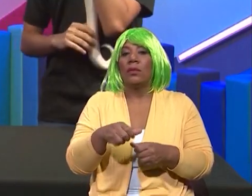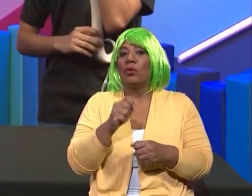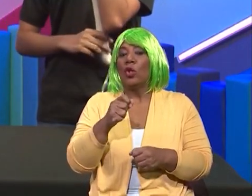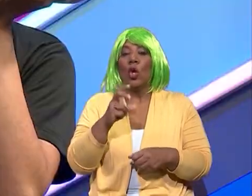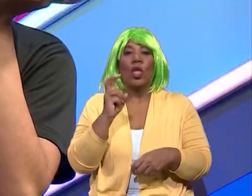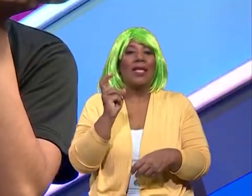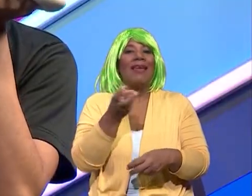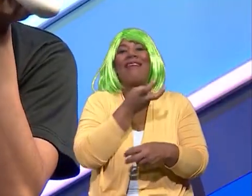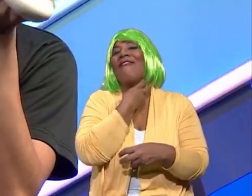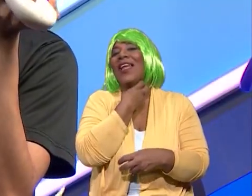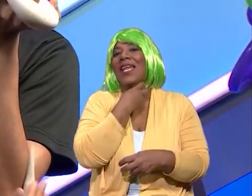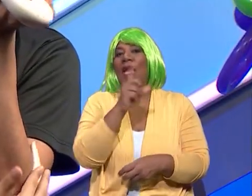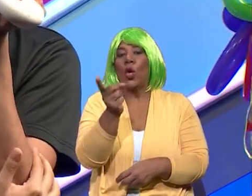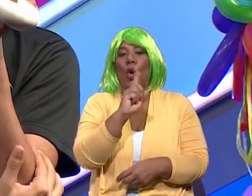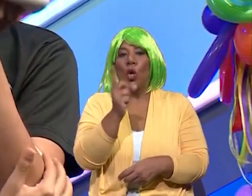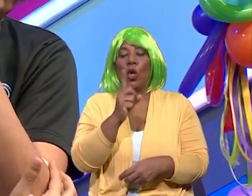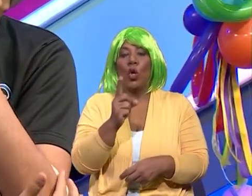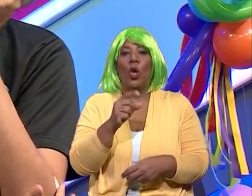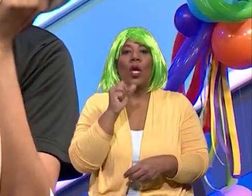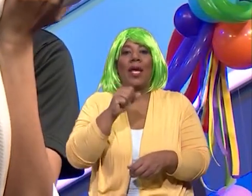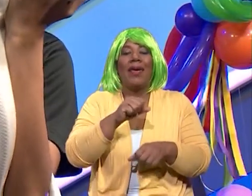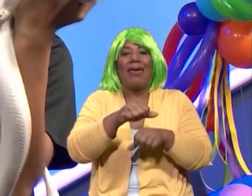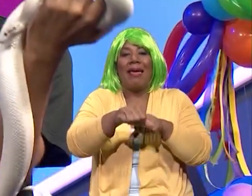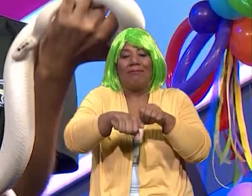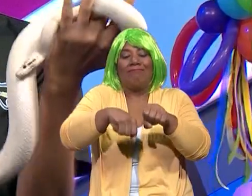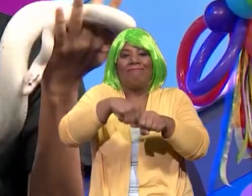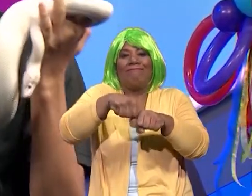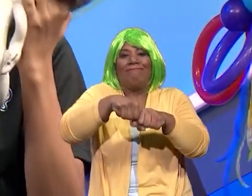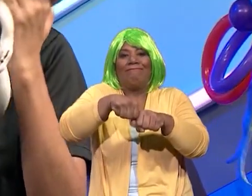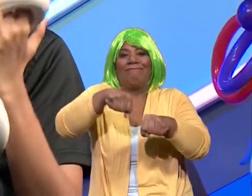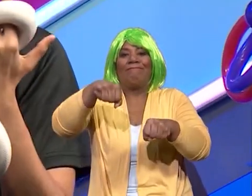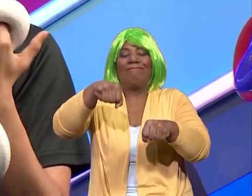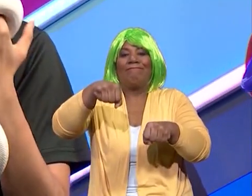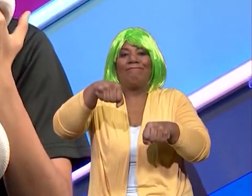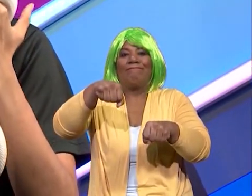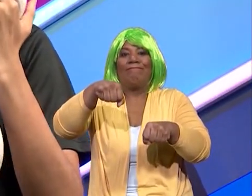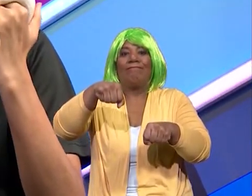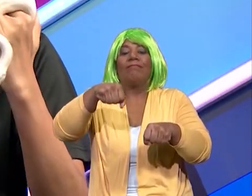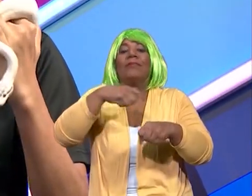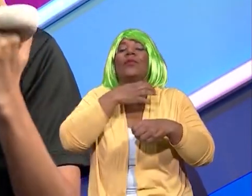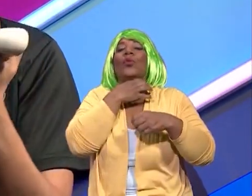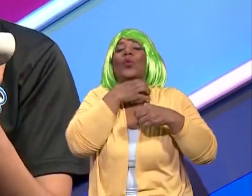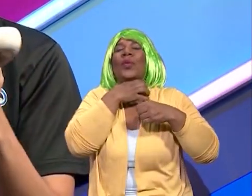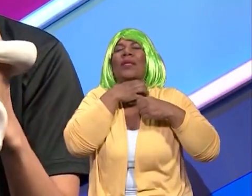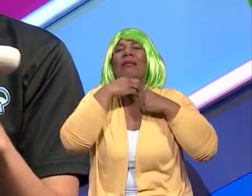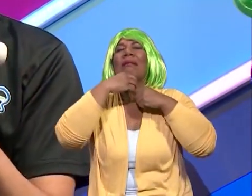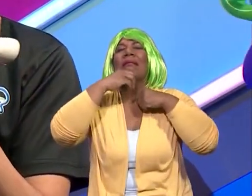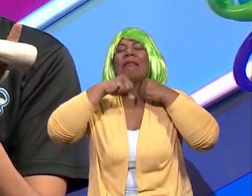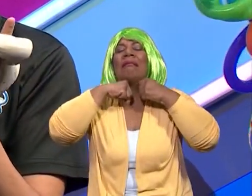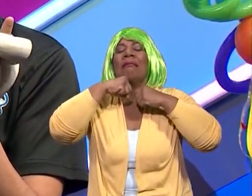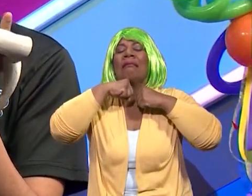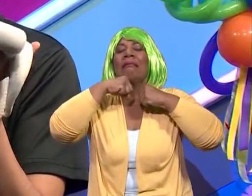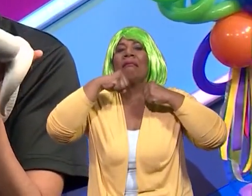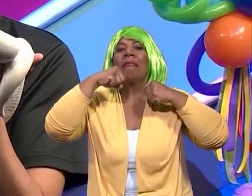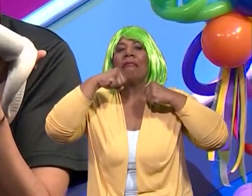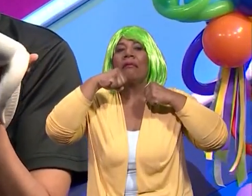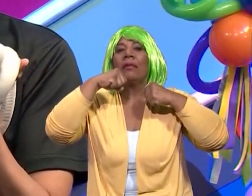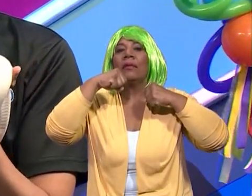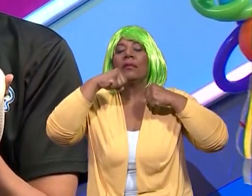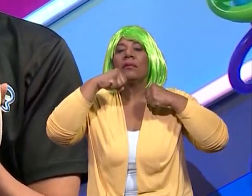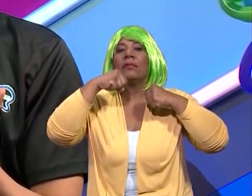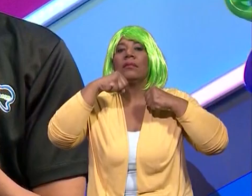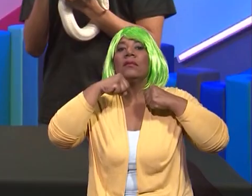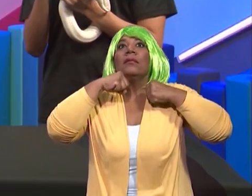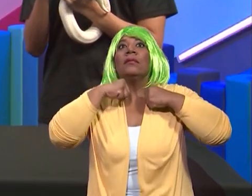veneno. Aprietan ninguna. Duro. Ninguna pitón tiene veneno. Las pitones son constrictoras. Matan a su presa y se la comen. Las matan por asfixia.